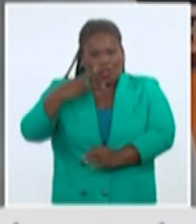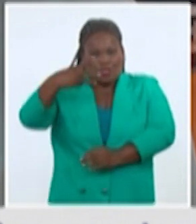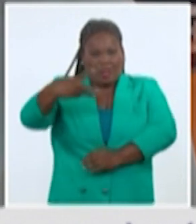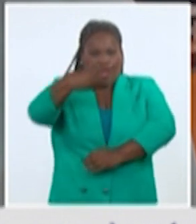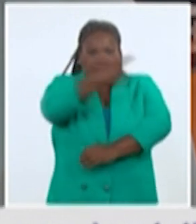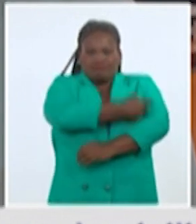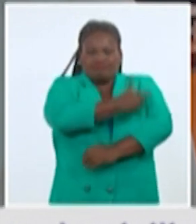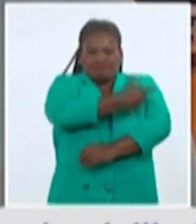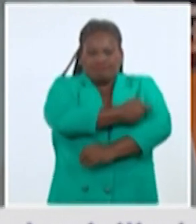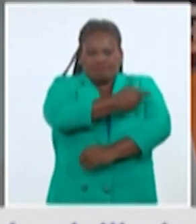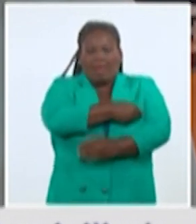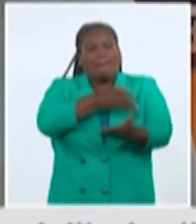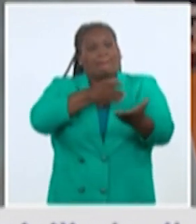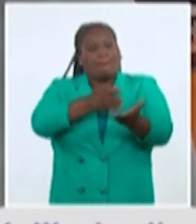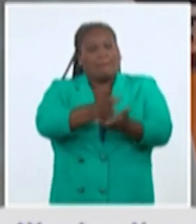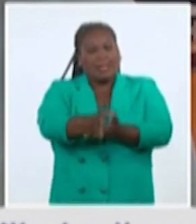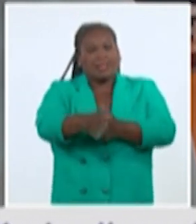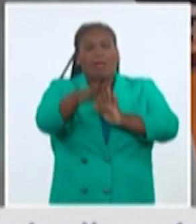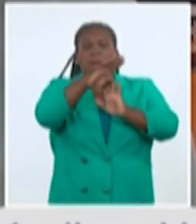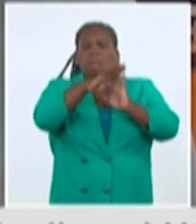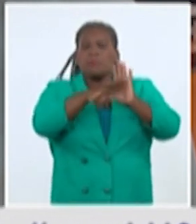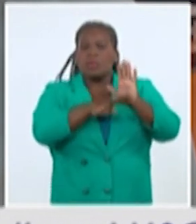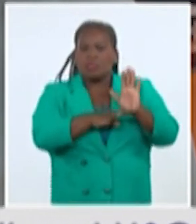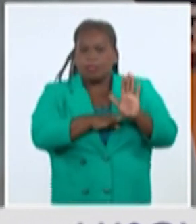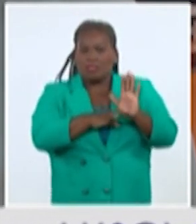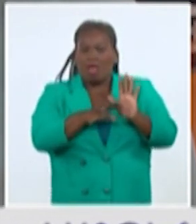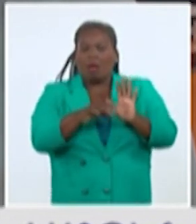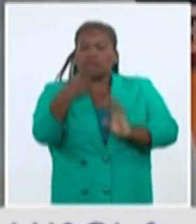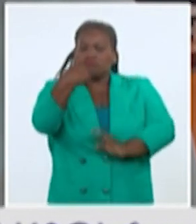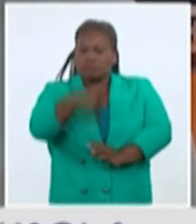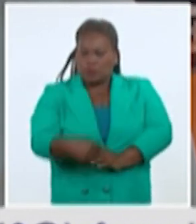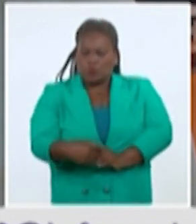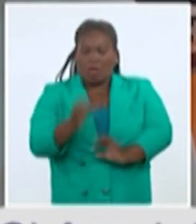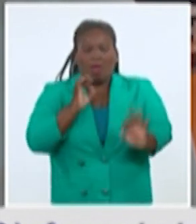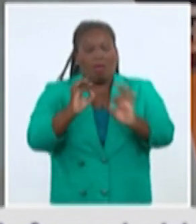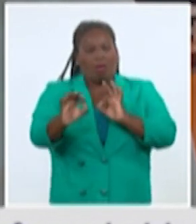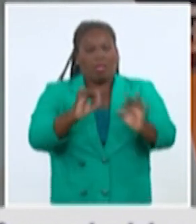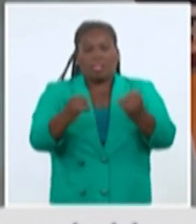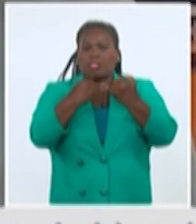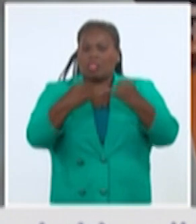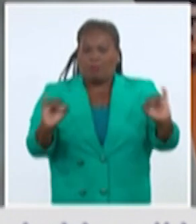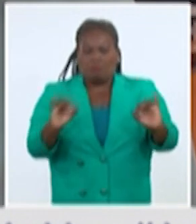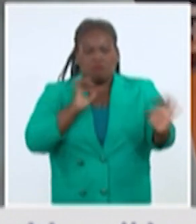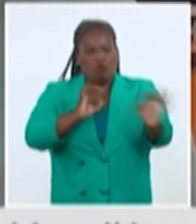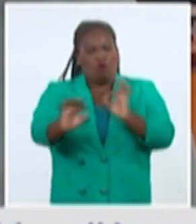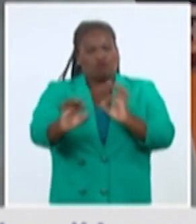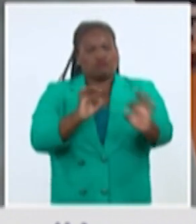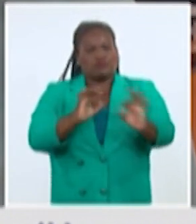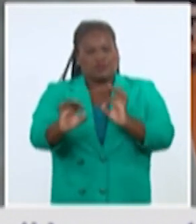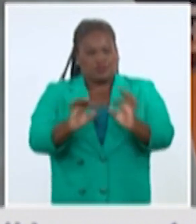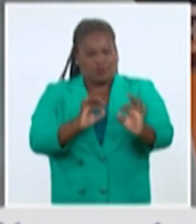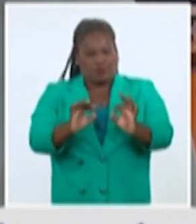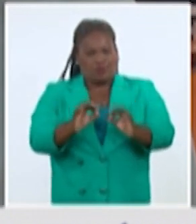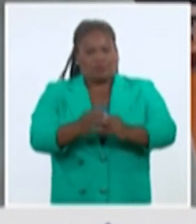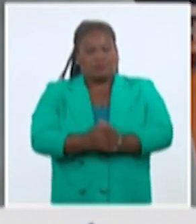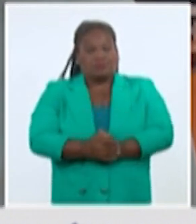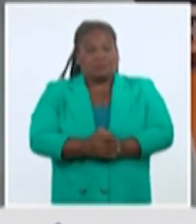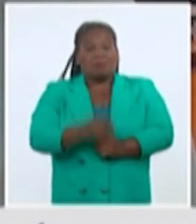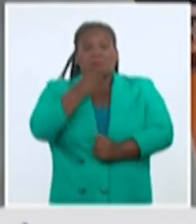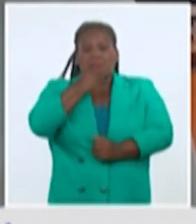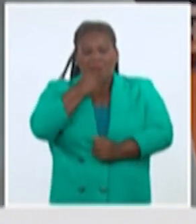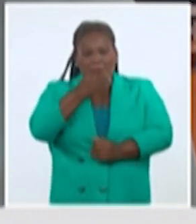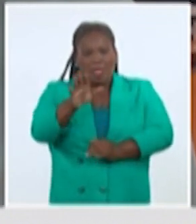las medidas personales, individuales de protección para poder ganarle la batalla a